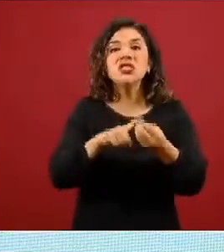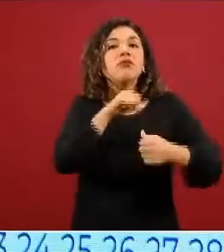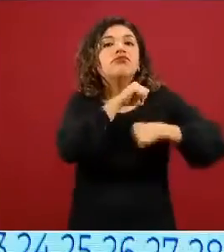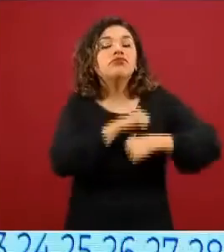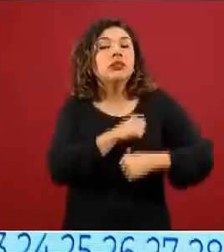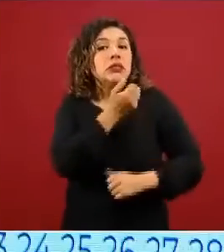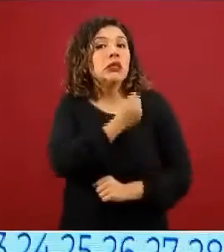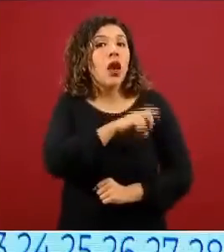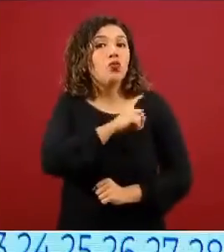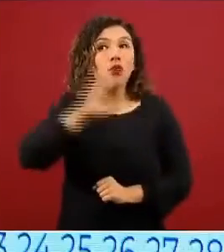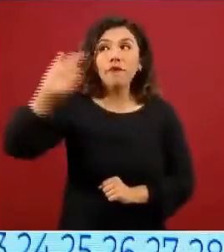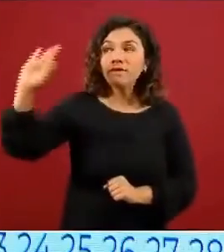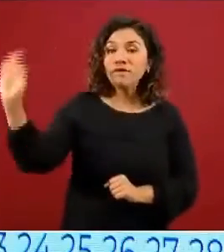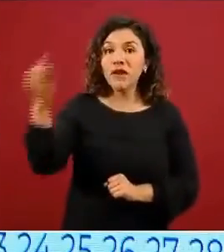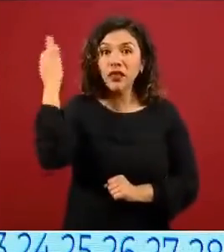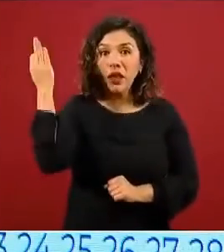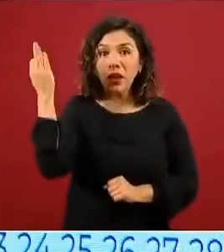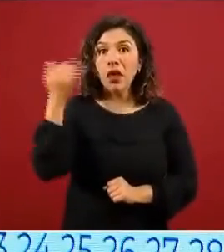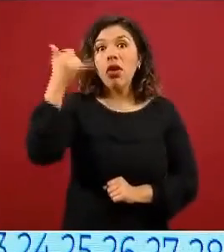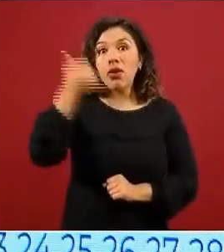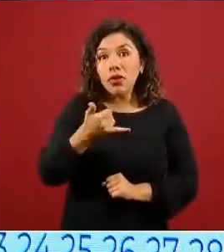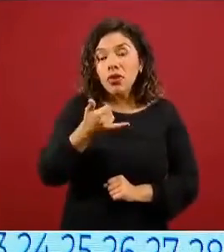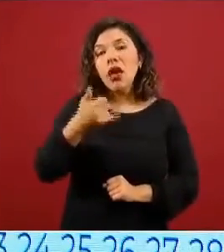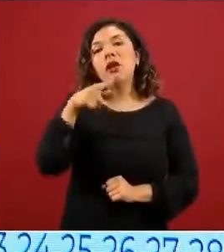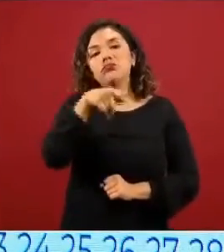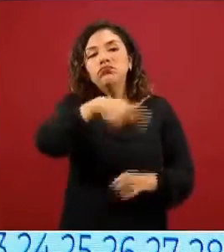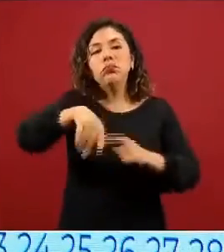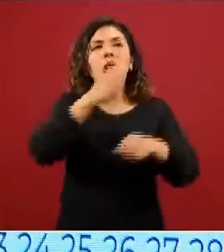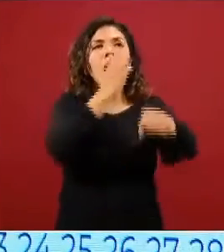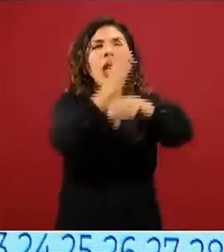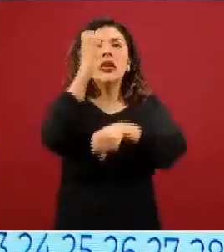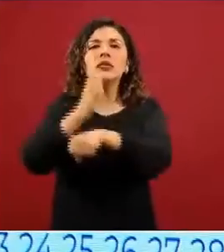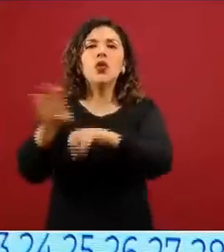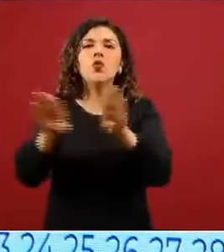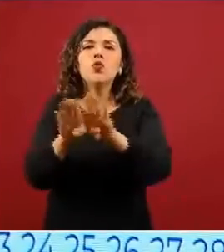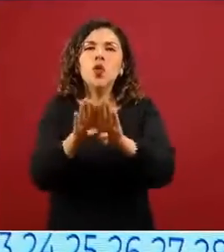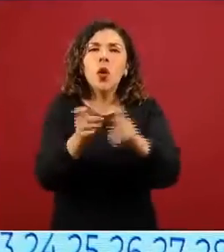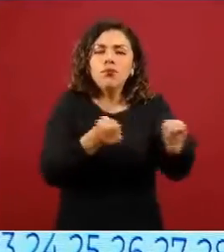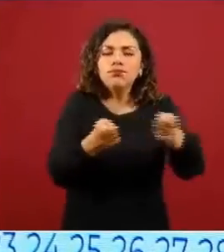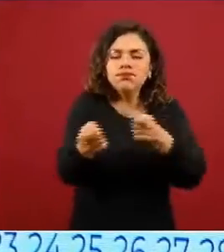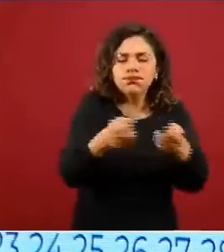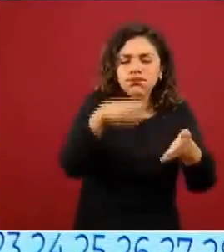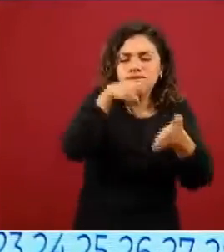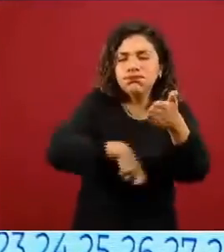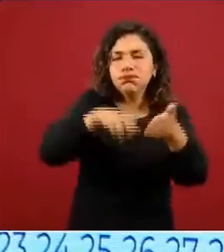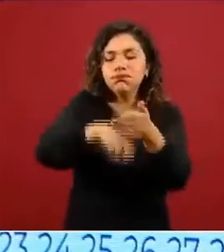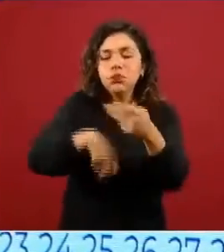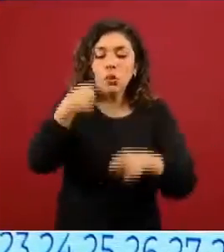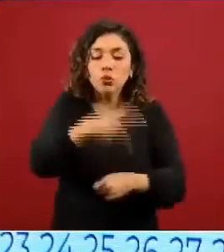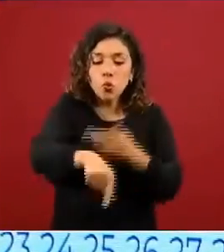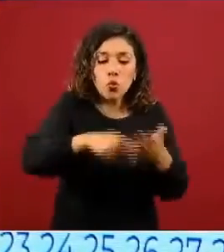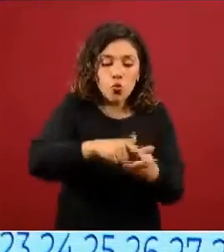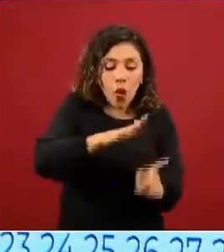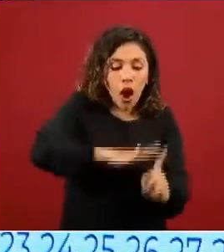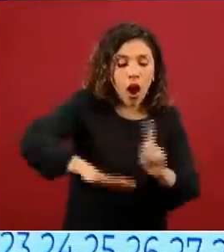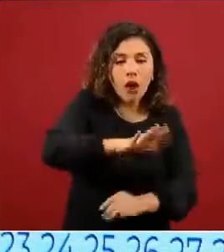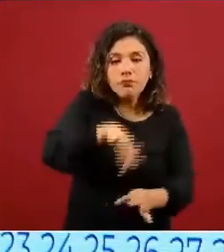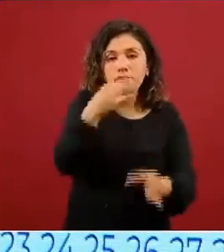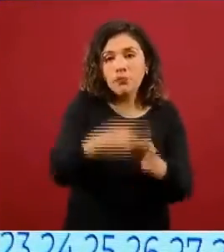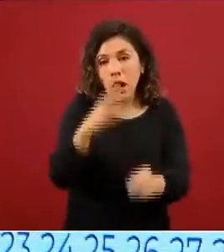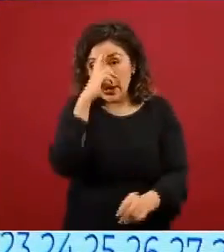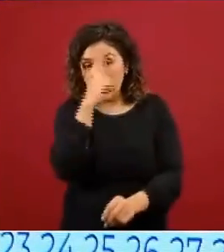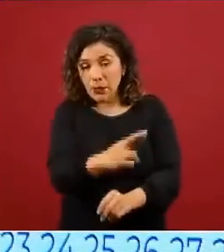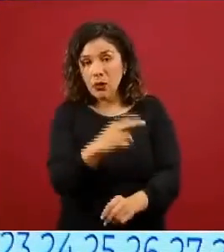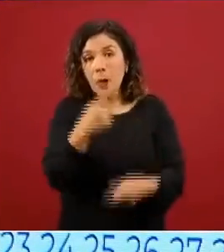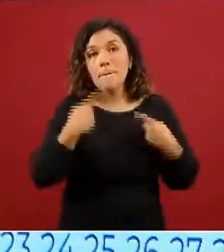Autoridad Sanitaria Federal y también de hacer las adaptaciones necesarias para que en el nivel local se cumpla con